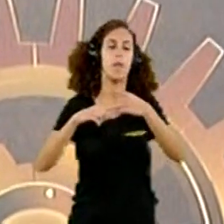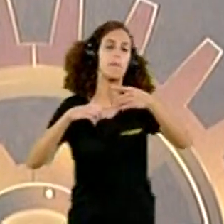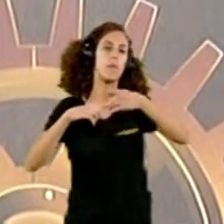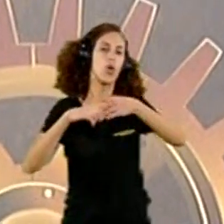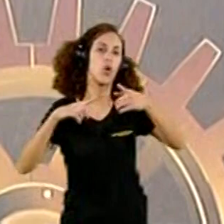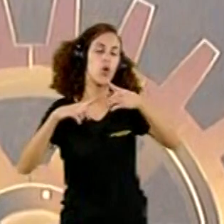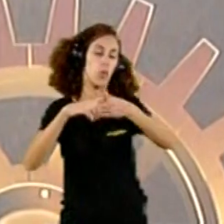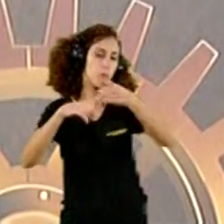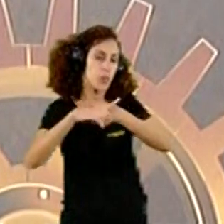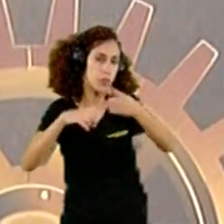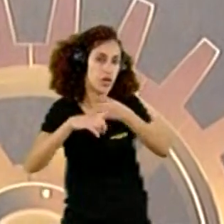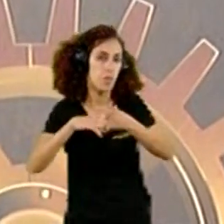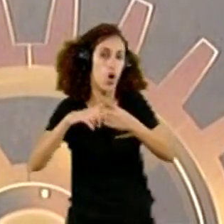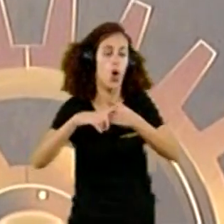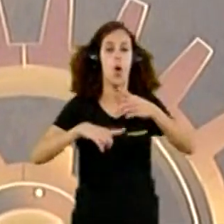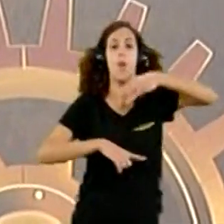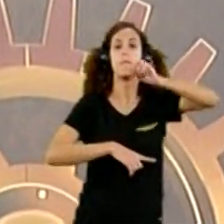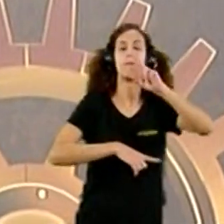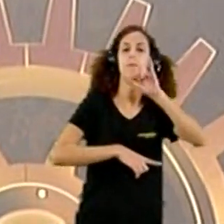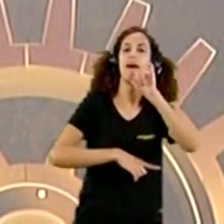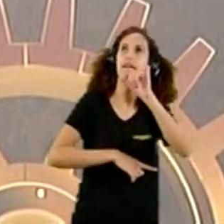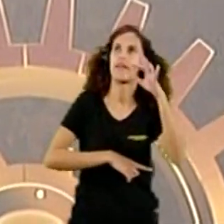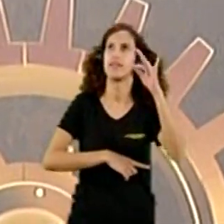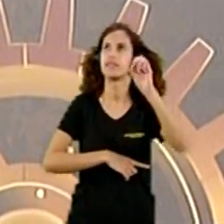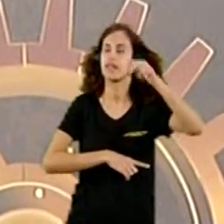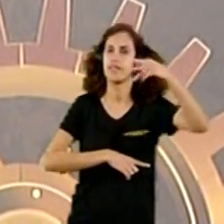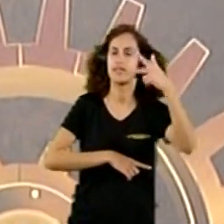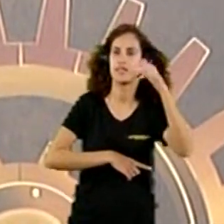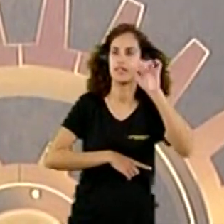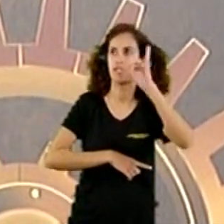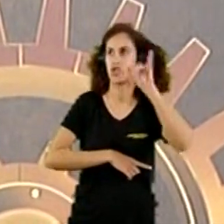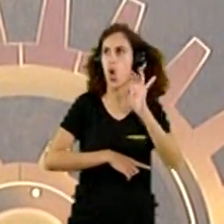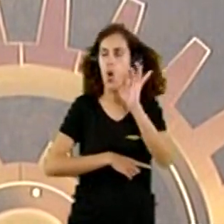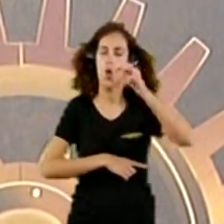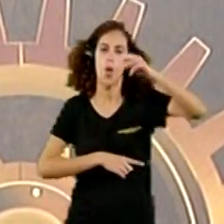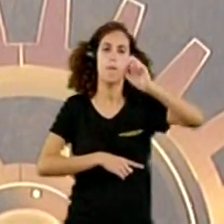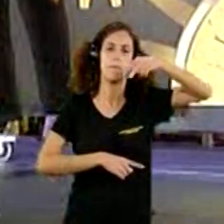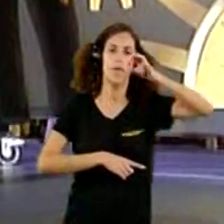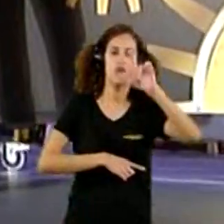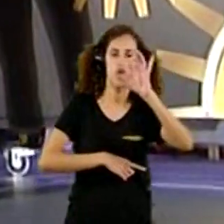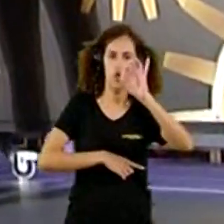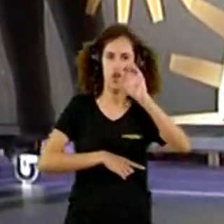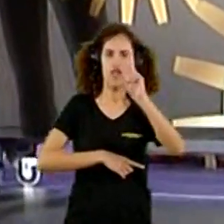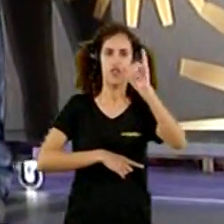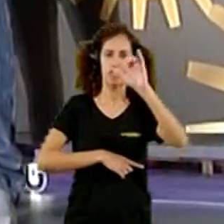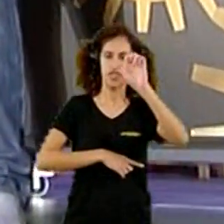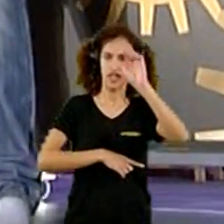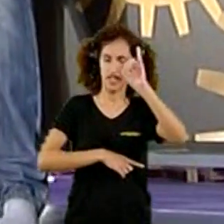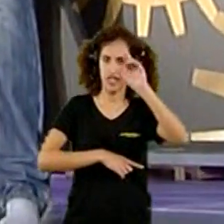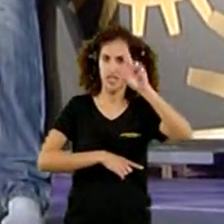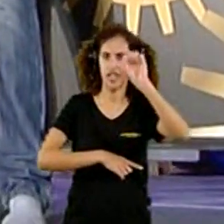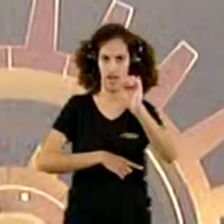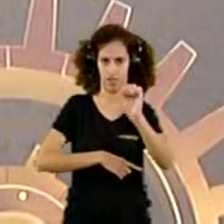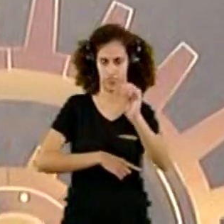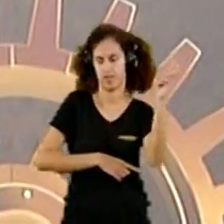Maeva, Mari Sánchez, déjame pensar quién más, Manolo Vieira, pues entonces, ¿cómo nos vamos a quedar sin hacerle un